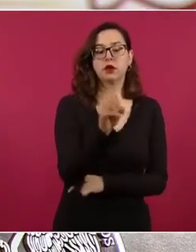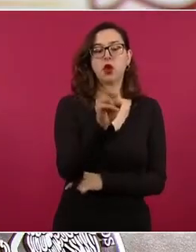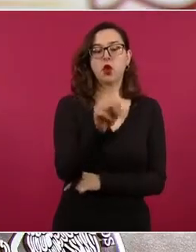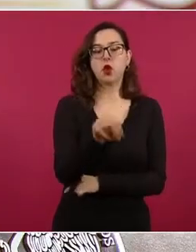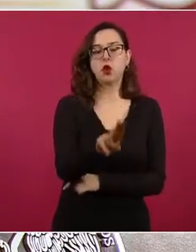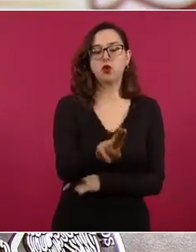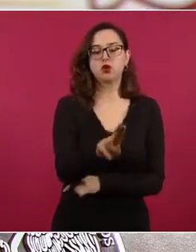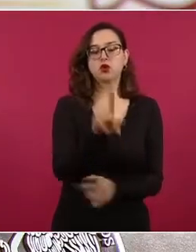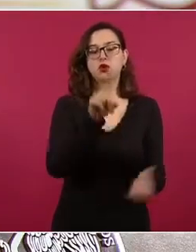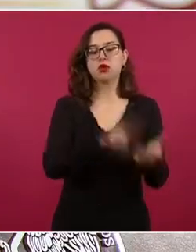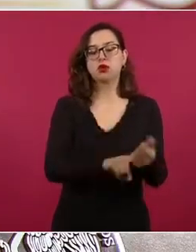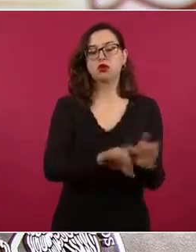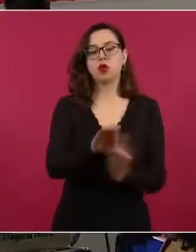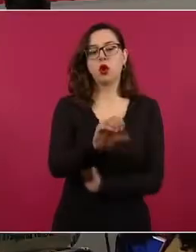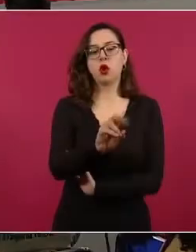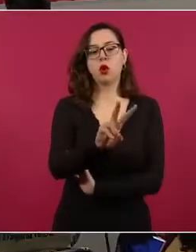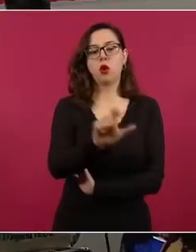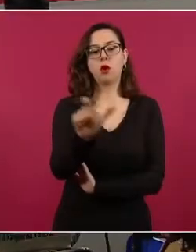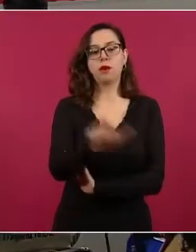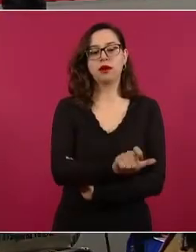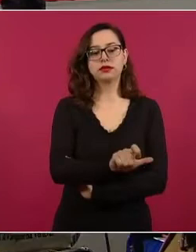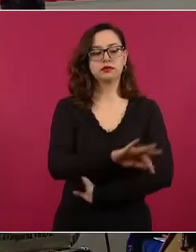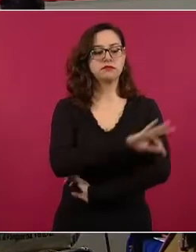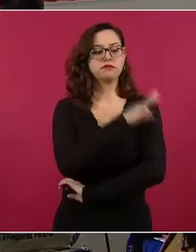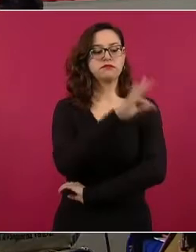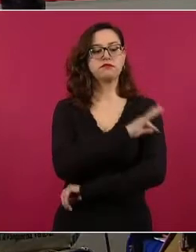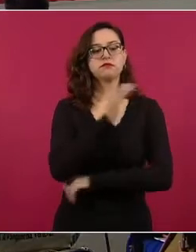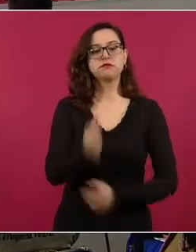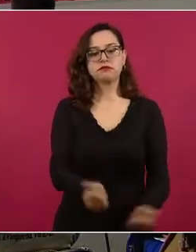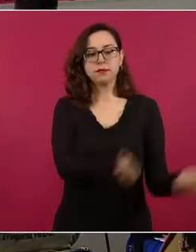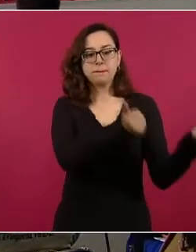mecanismo COVAX. Muchas gracias.